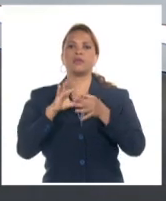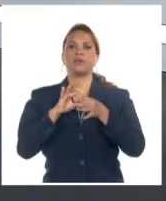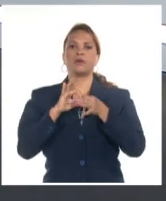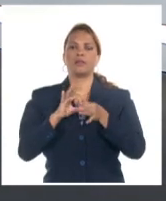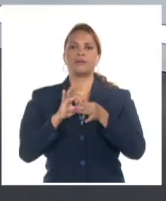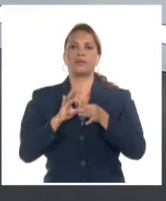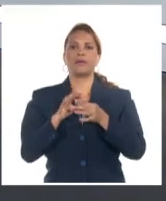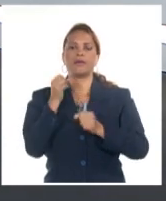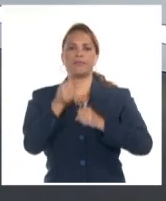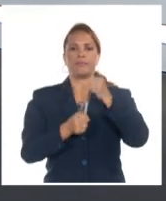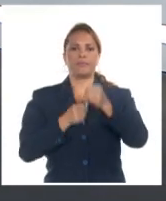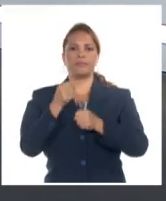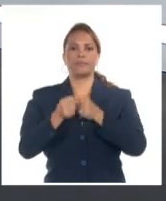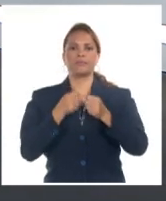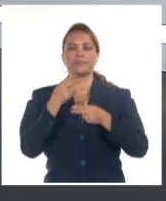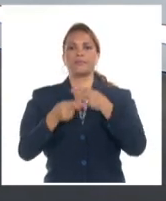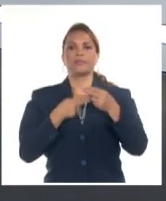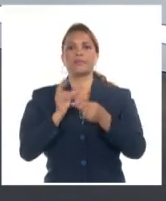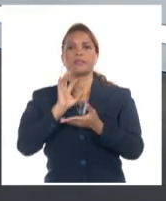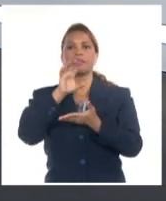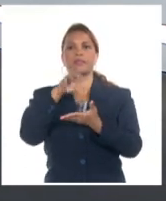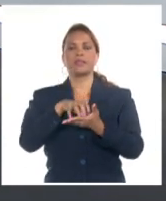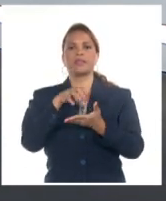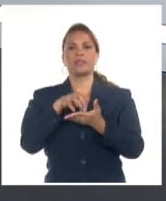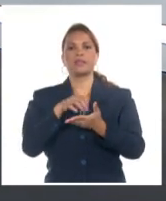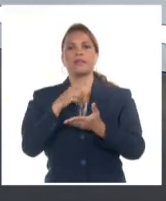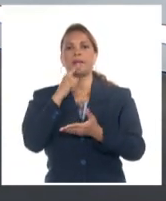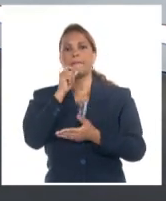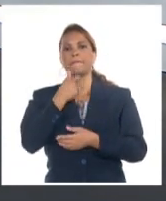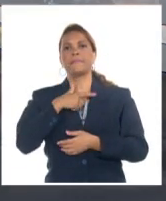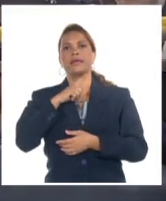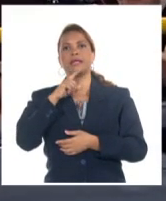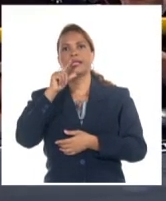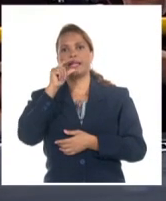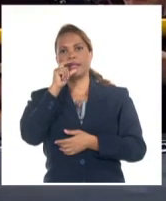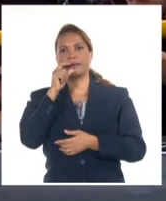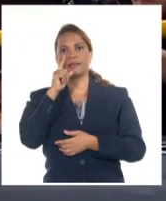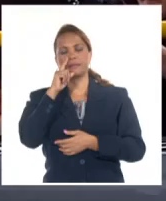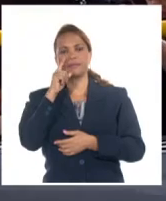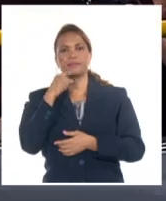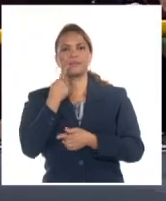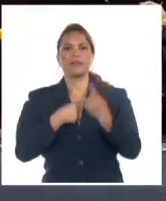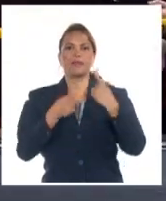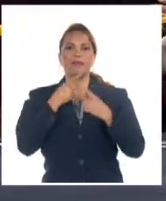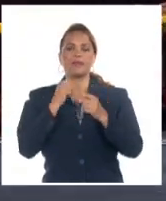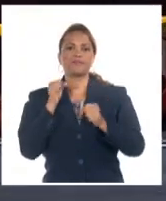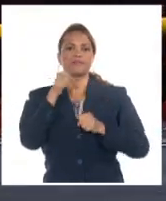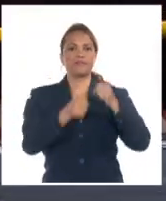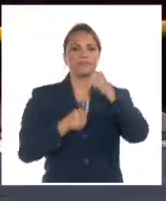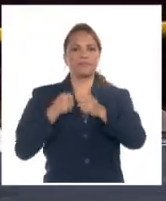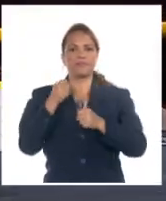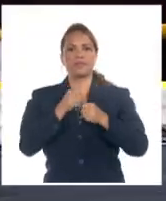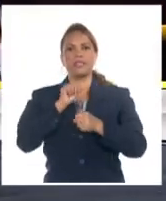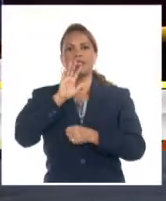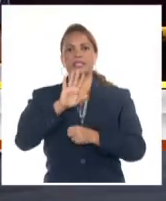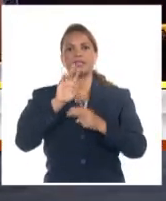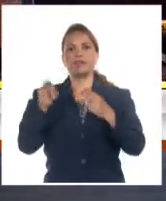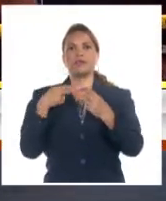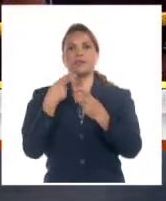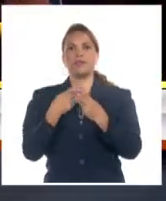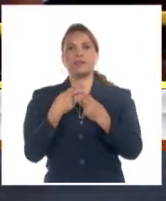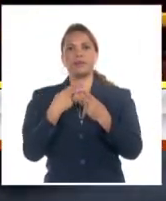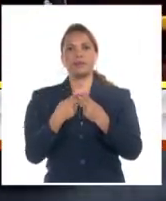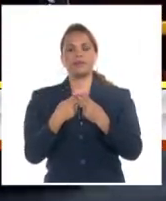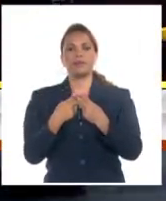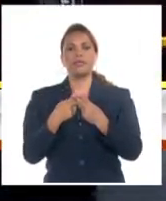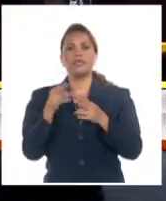boxeo celebrada en la ciudad turca de Belet. Aquí algunos detalles. En el combate a 5 asaltos, Roniel pegó desde varios